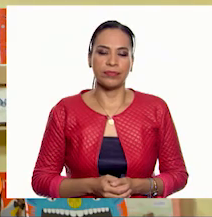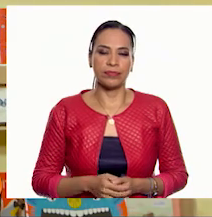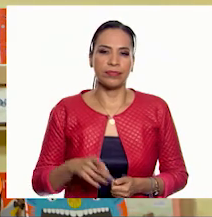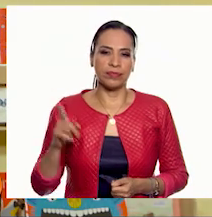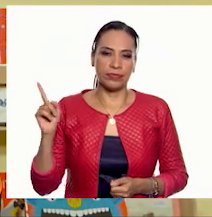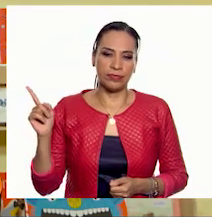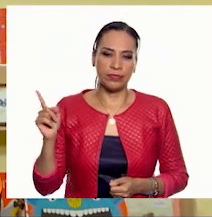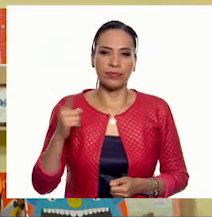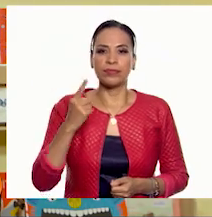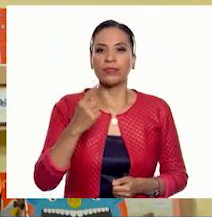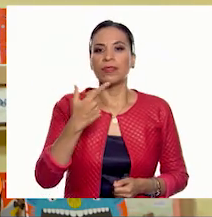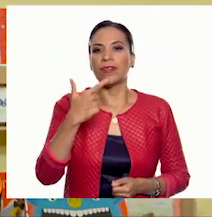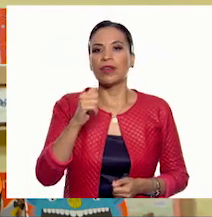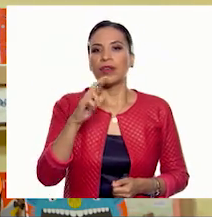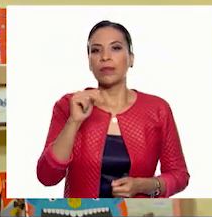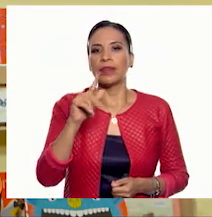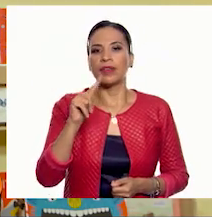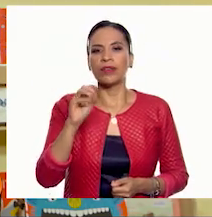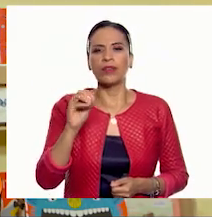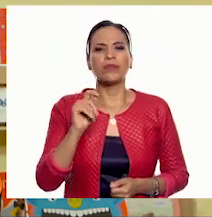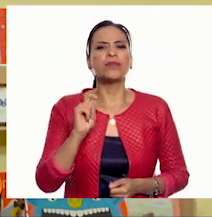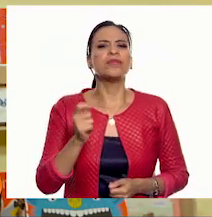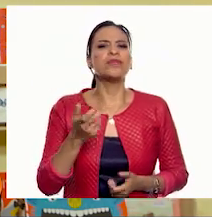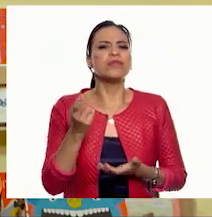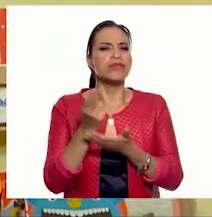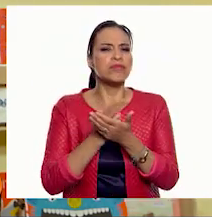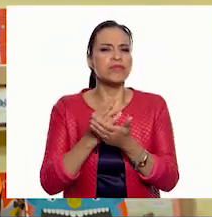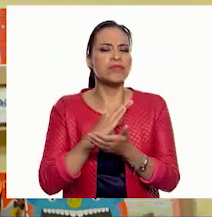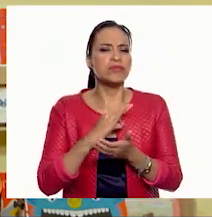Un garabato puede ser